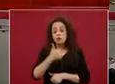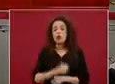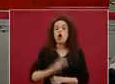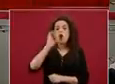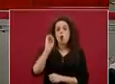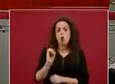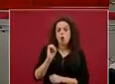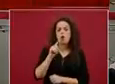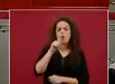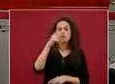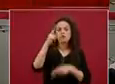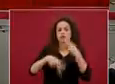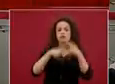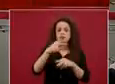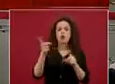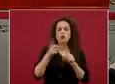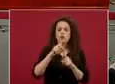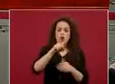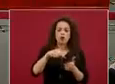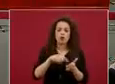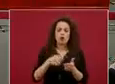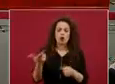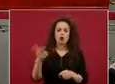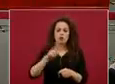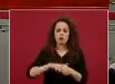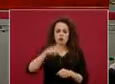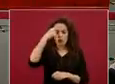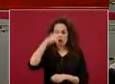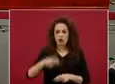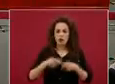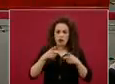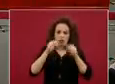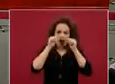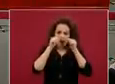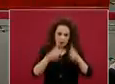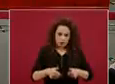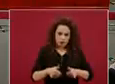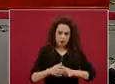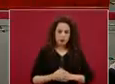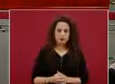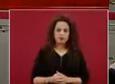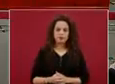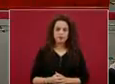a una unidad hospitalaria para ser atendidos.